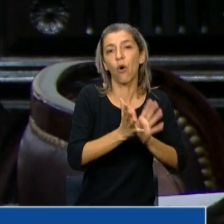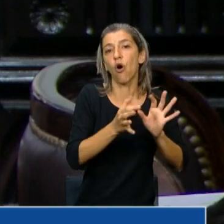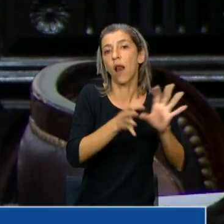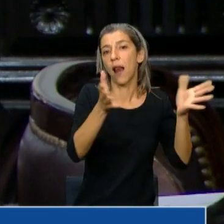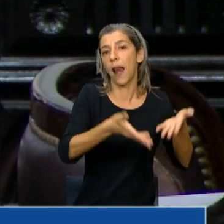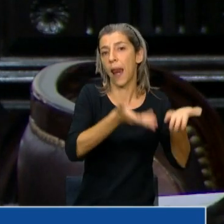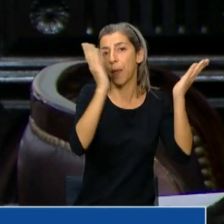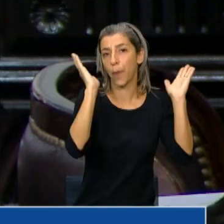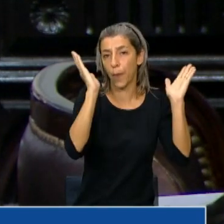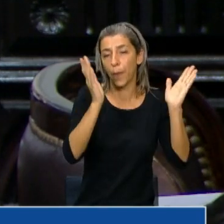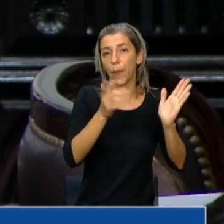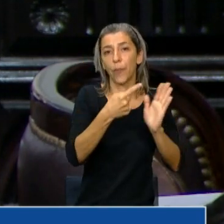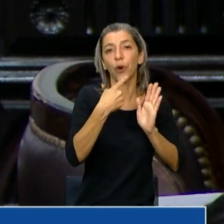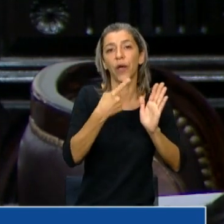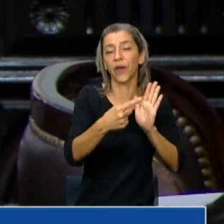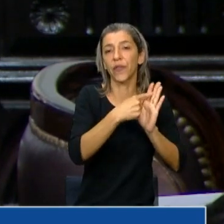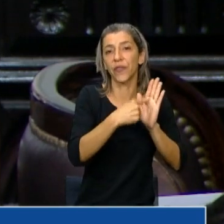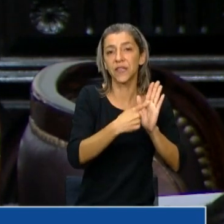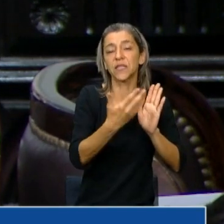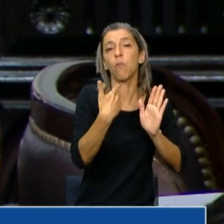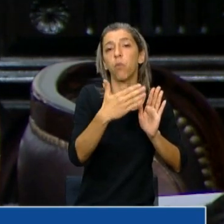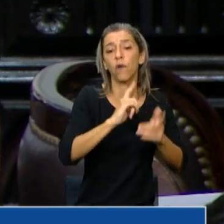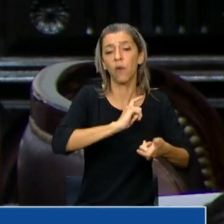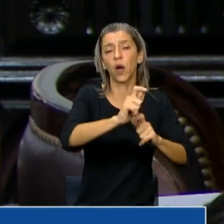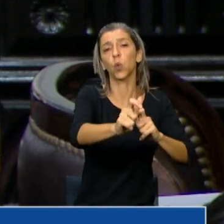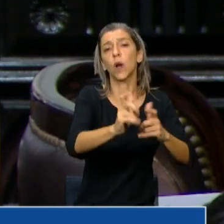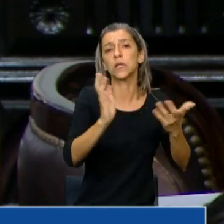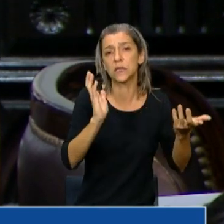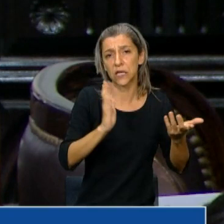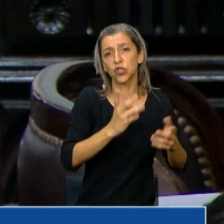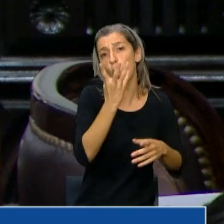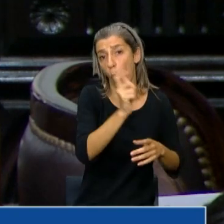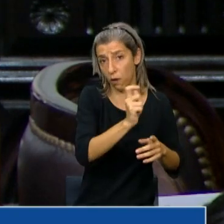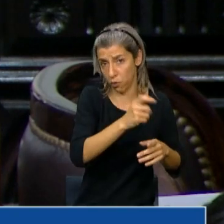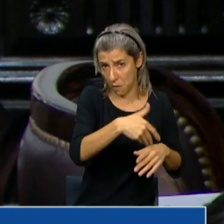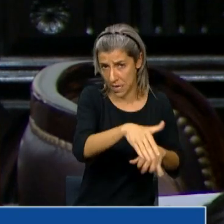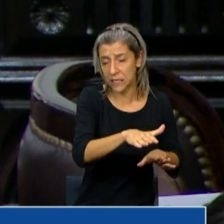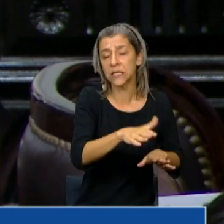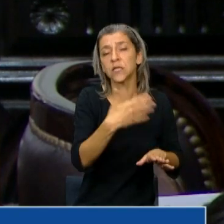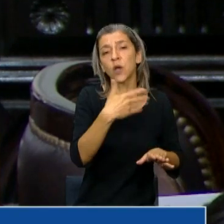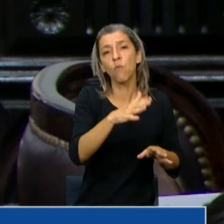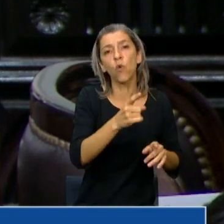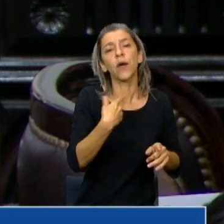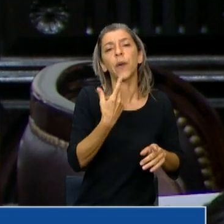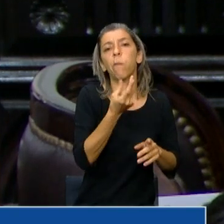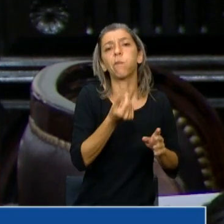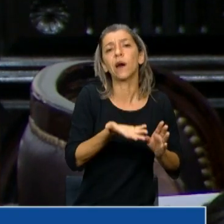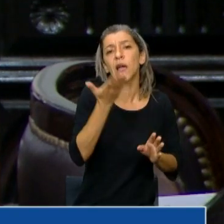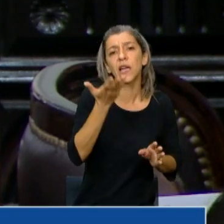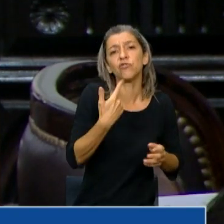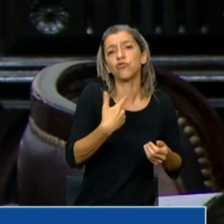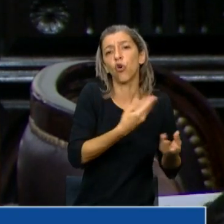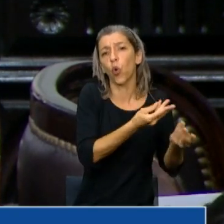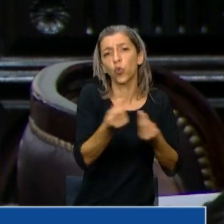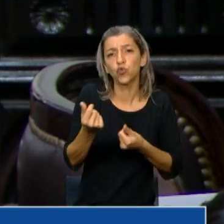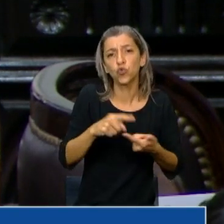dice que puede aplicarse para esa actualización, que se haría cada 4 meses, el índice de precios al consumidor, el índice de